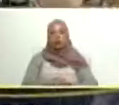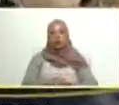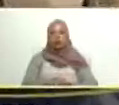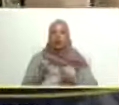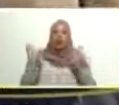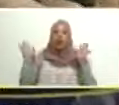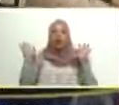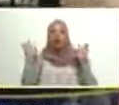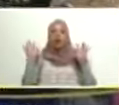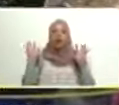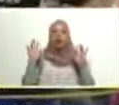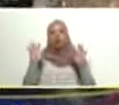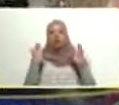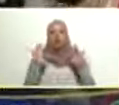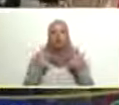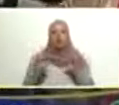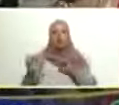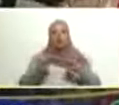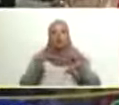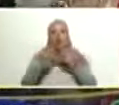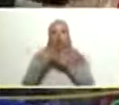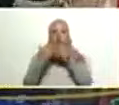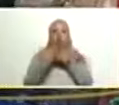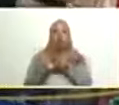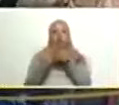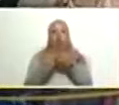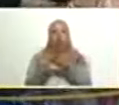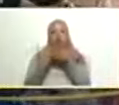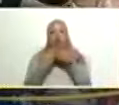está aquí, el movimiento